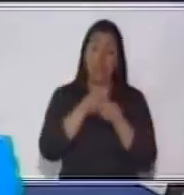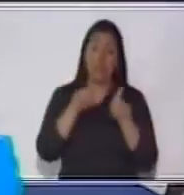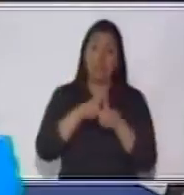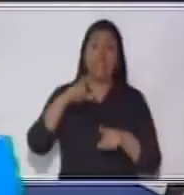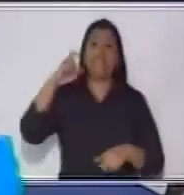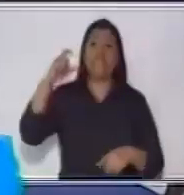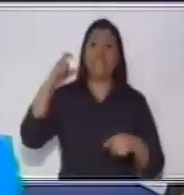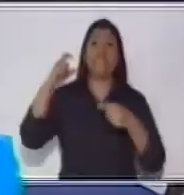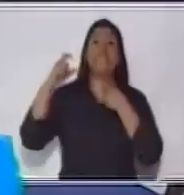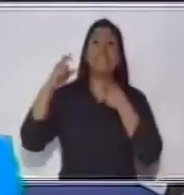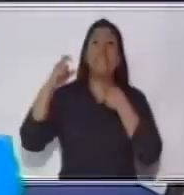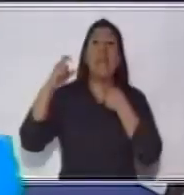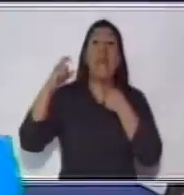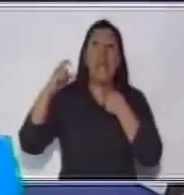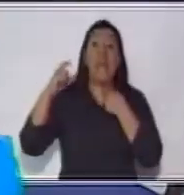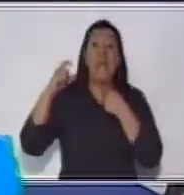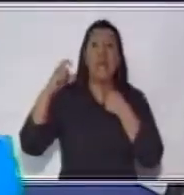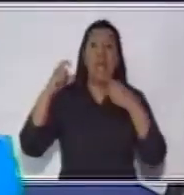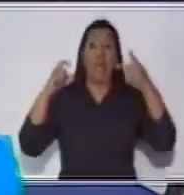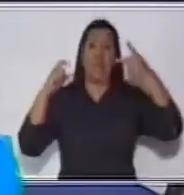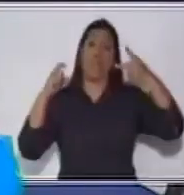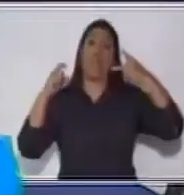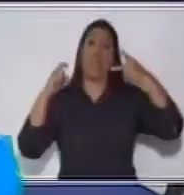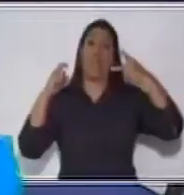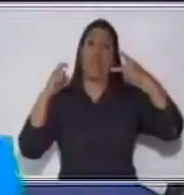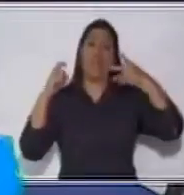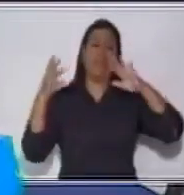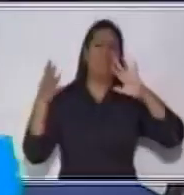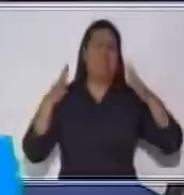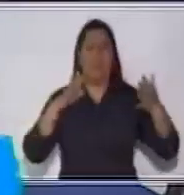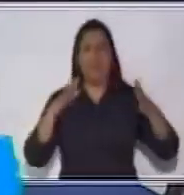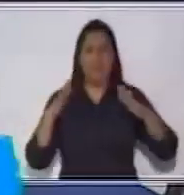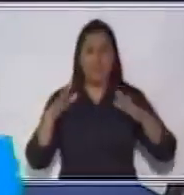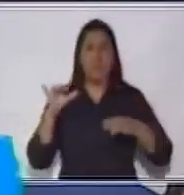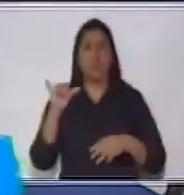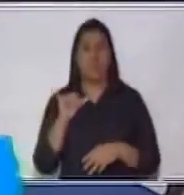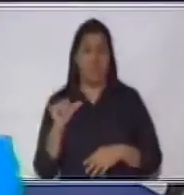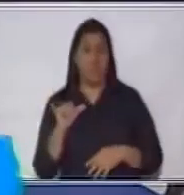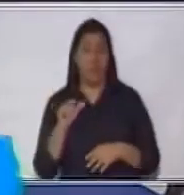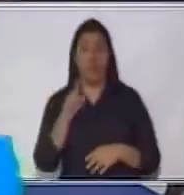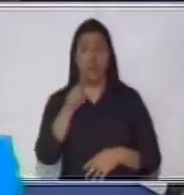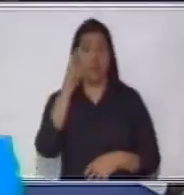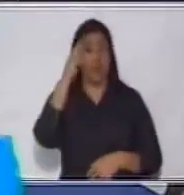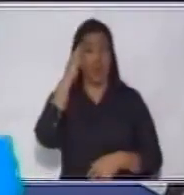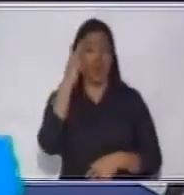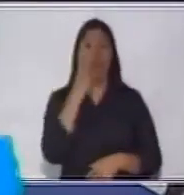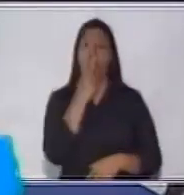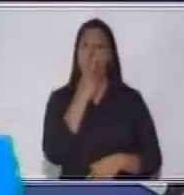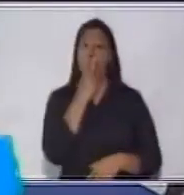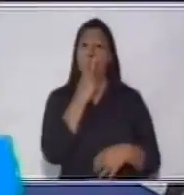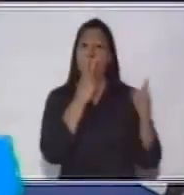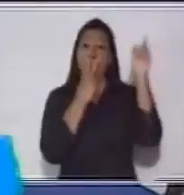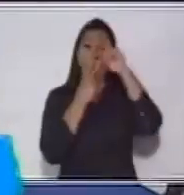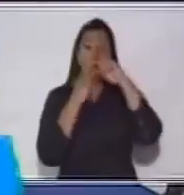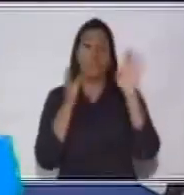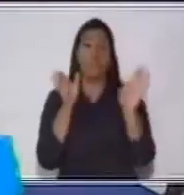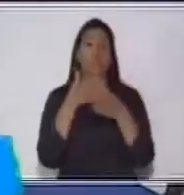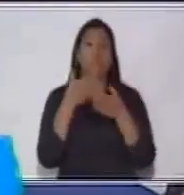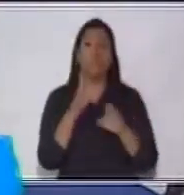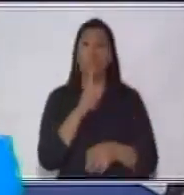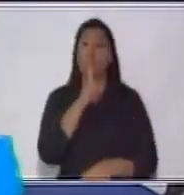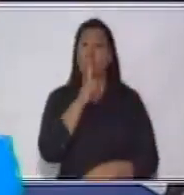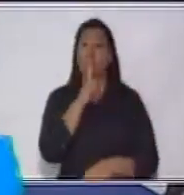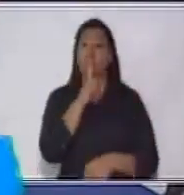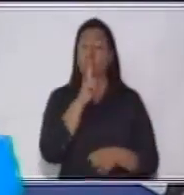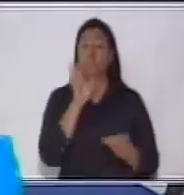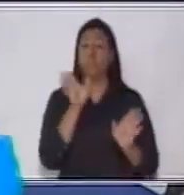Pero cuando se junta con la H, y recuerda que la H en español no tiene sonido, sino que es muda, forman